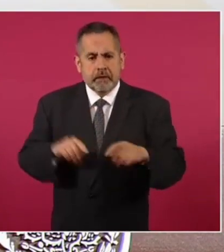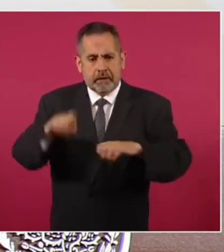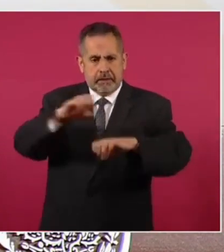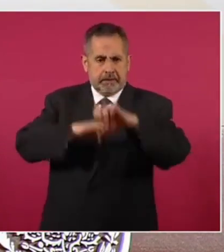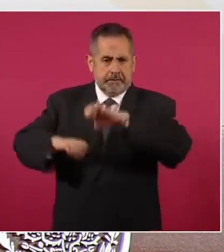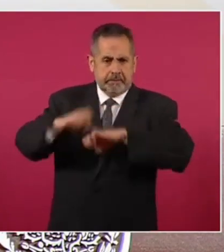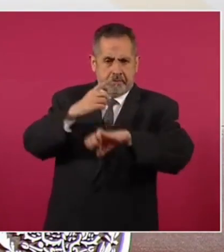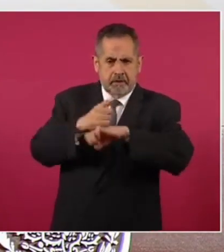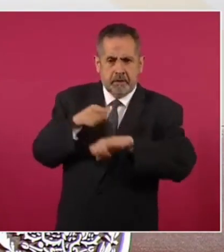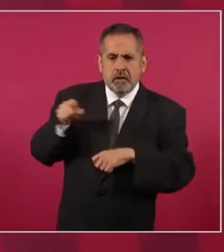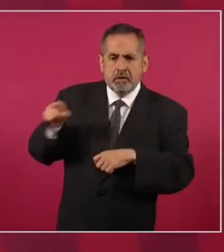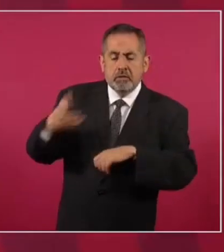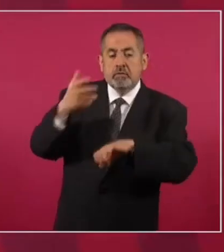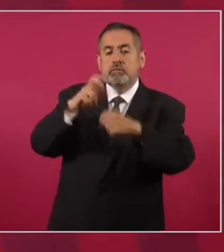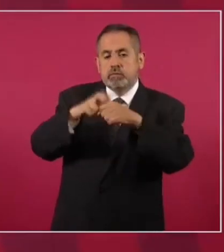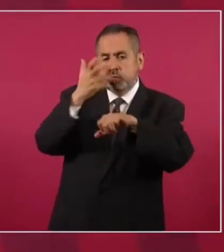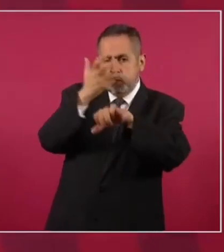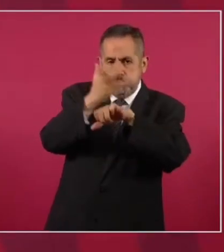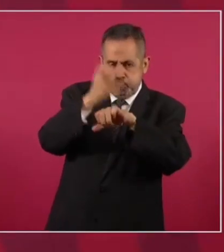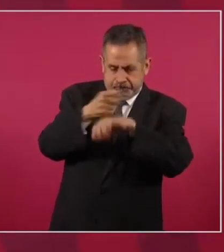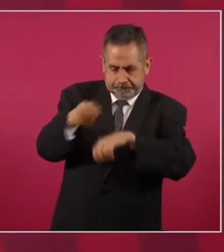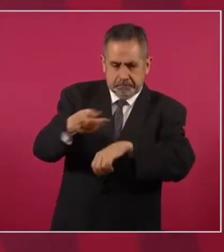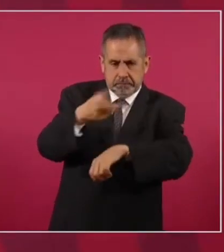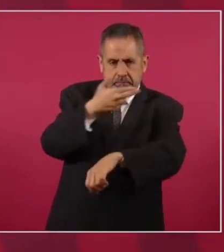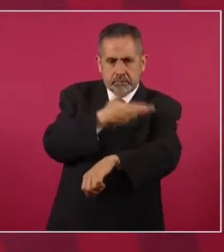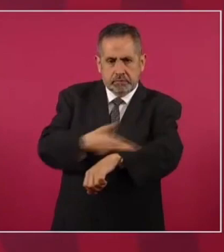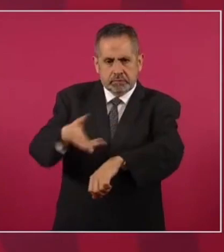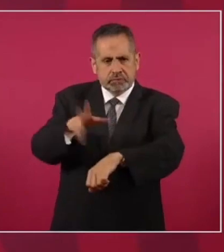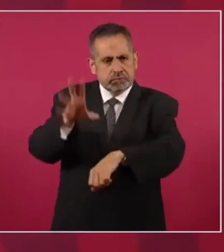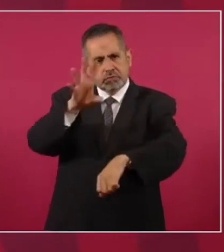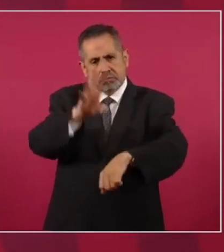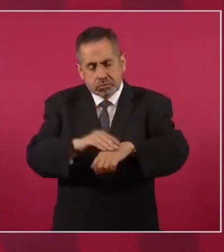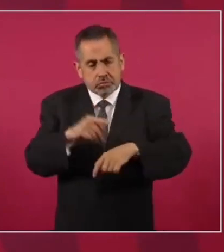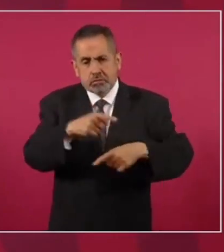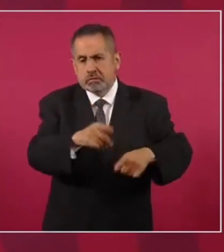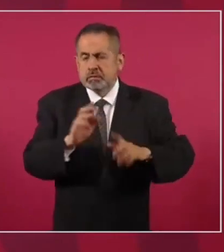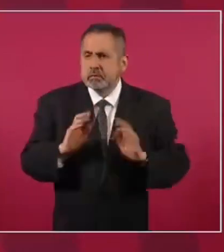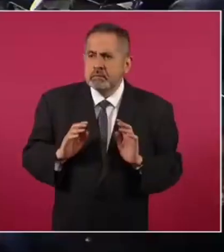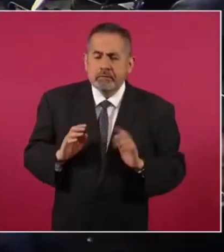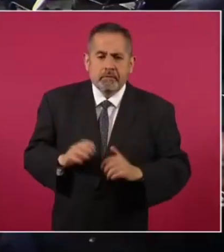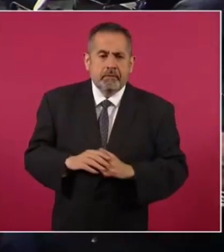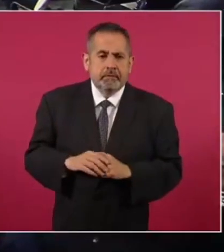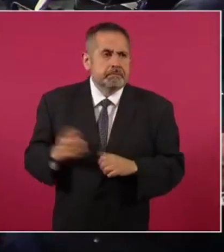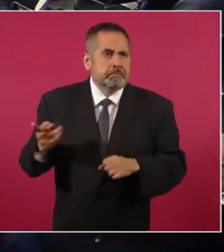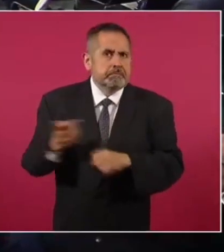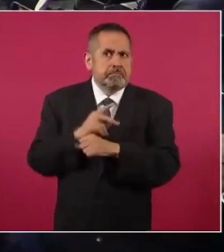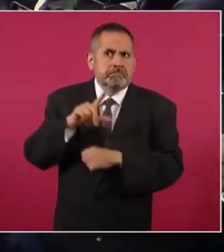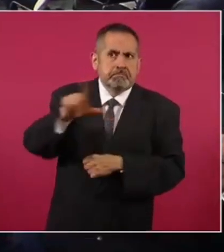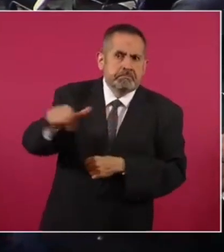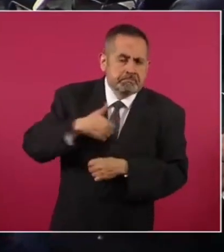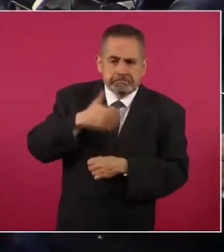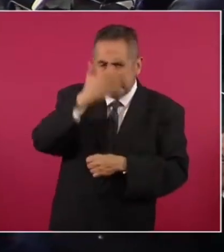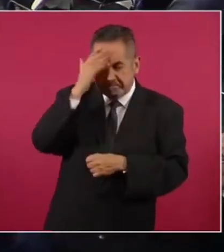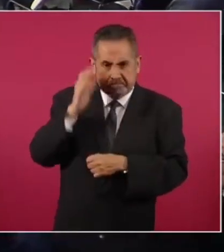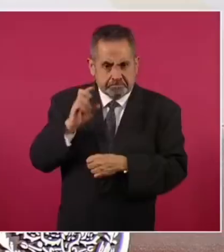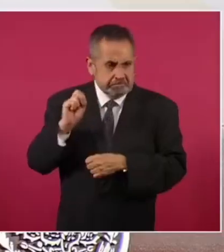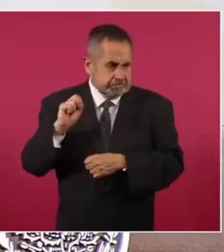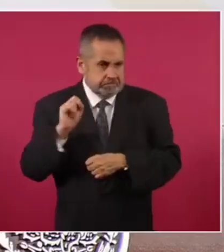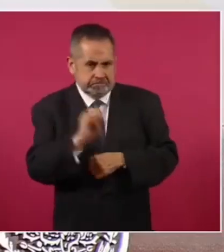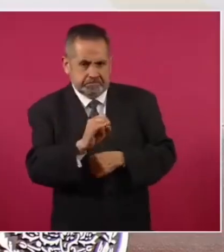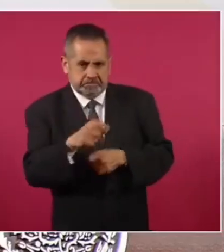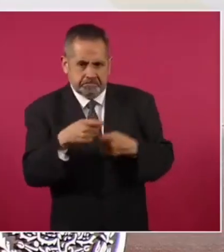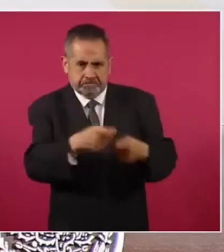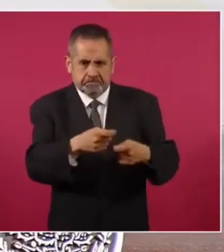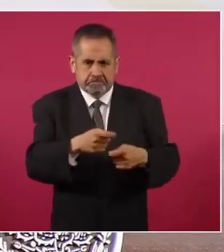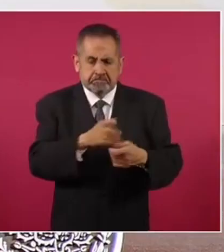embajada de Estados Unidos. No sé en qué terminó, si